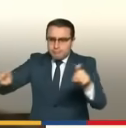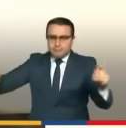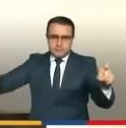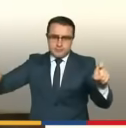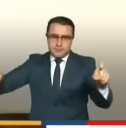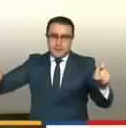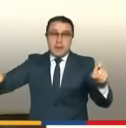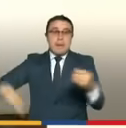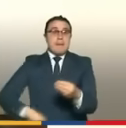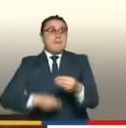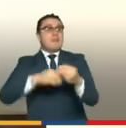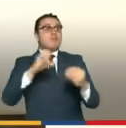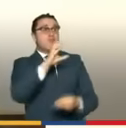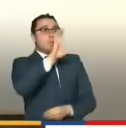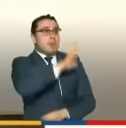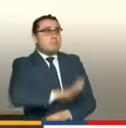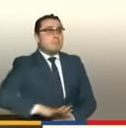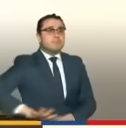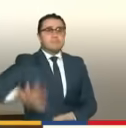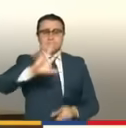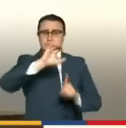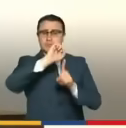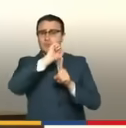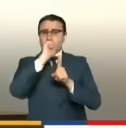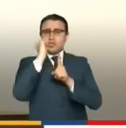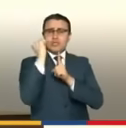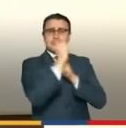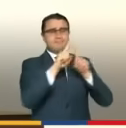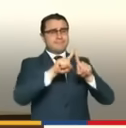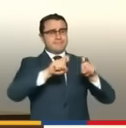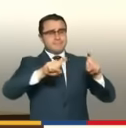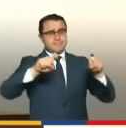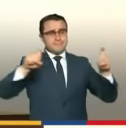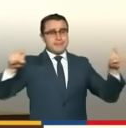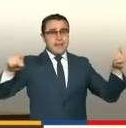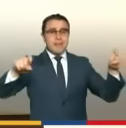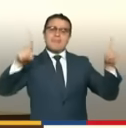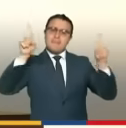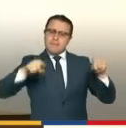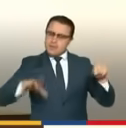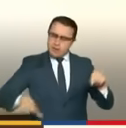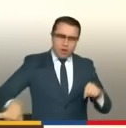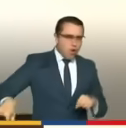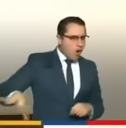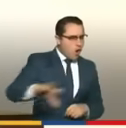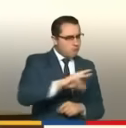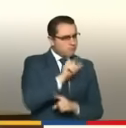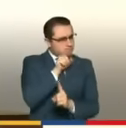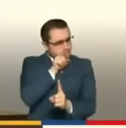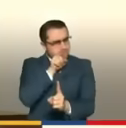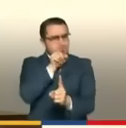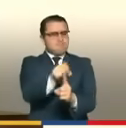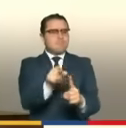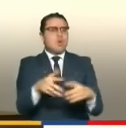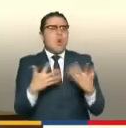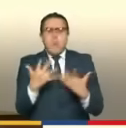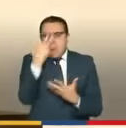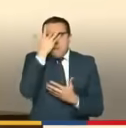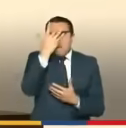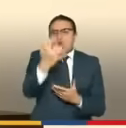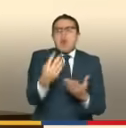la sociedad colombiana también en su propia diversidad. ¿Qué buscamos? ¿Por qué? ¿Para qué?